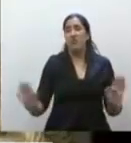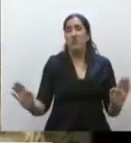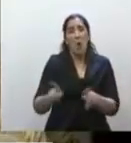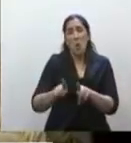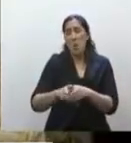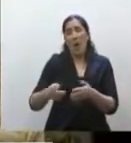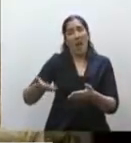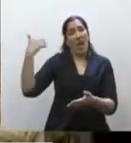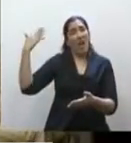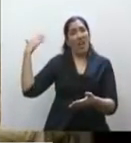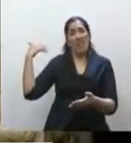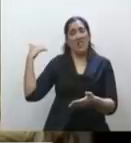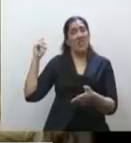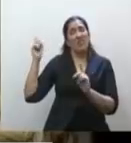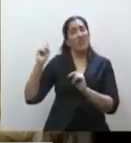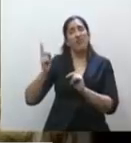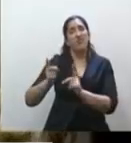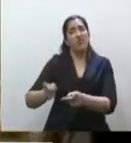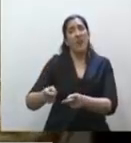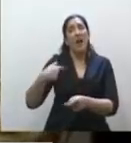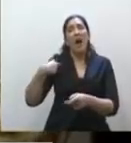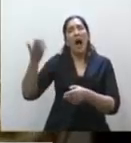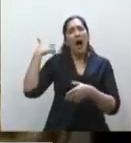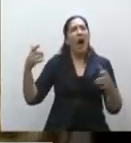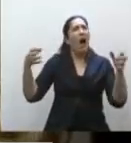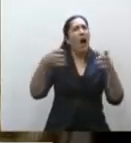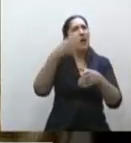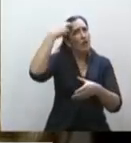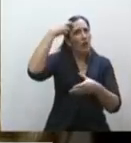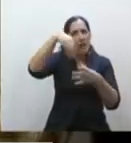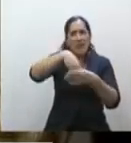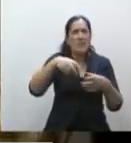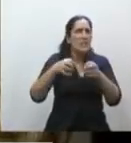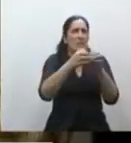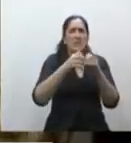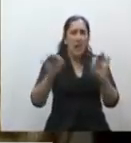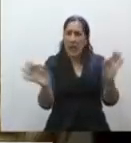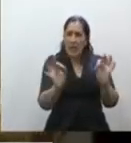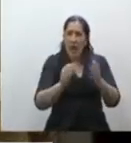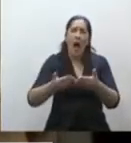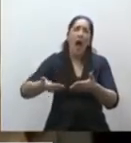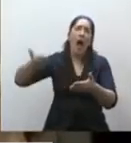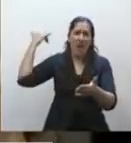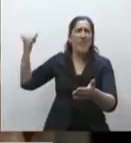existía antes de que abordáramos esta discusión. Es necesario,